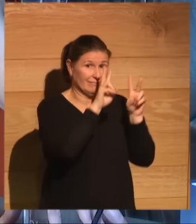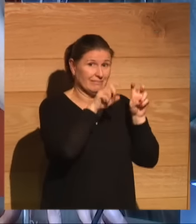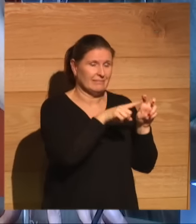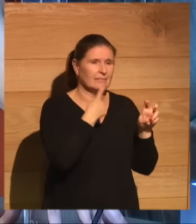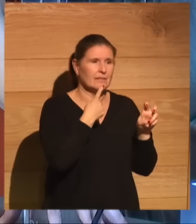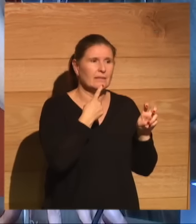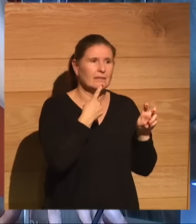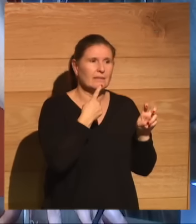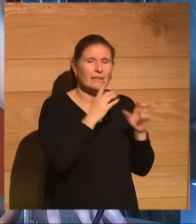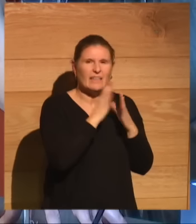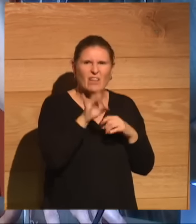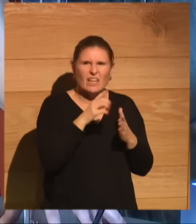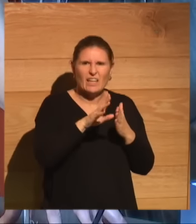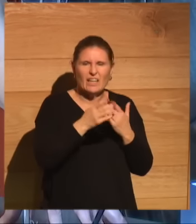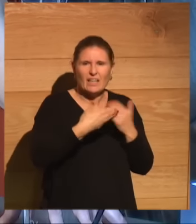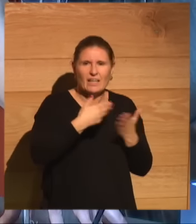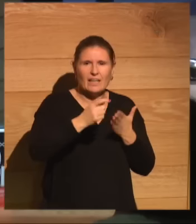el libro? De Tim Burton.